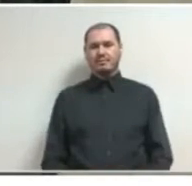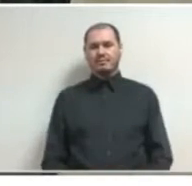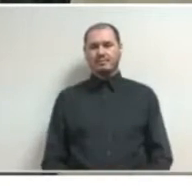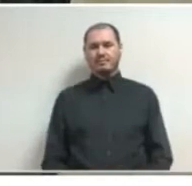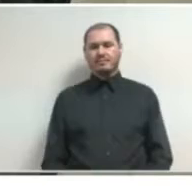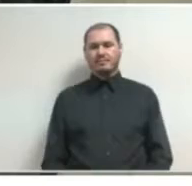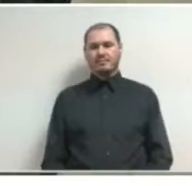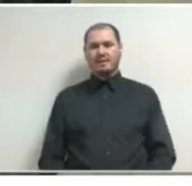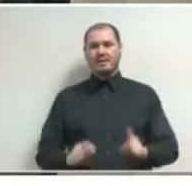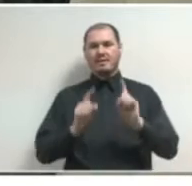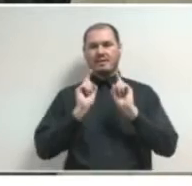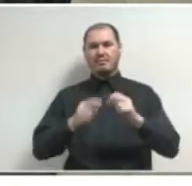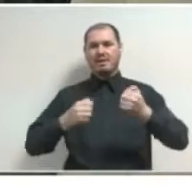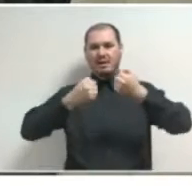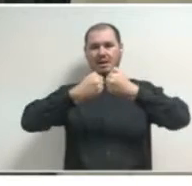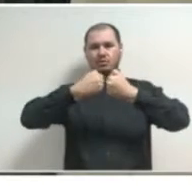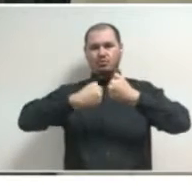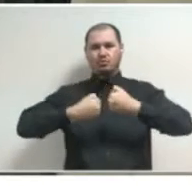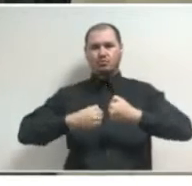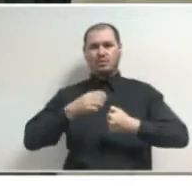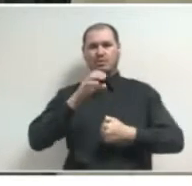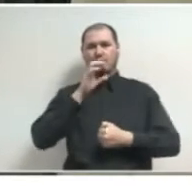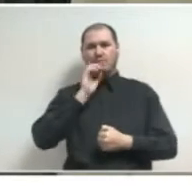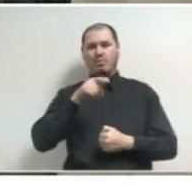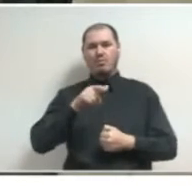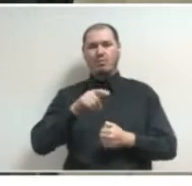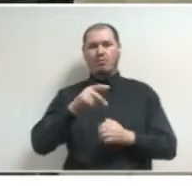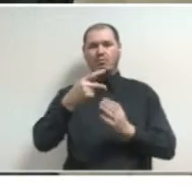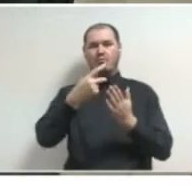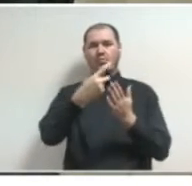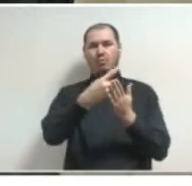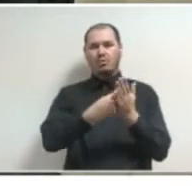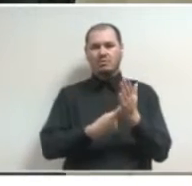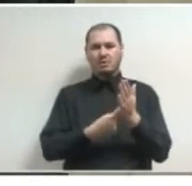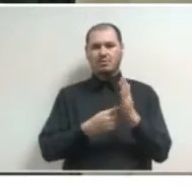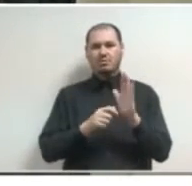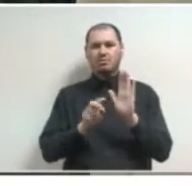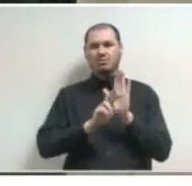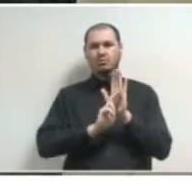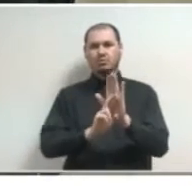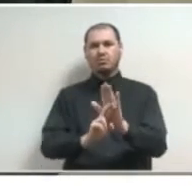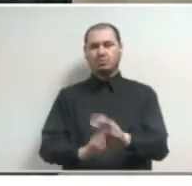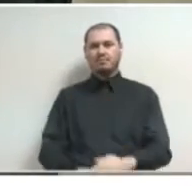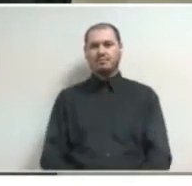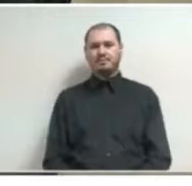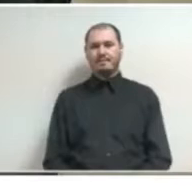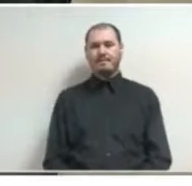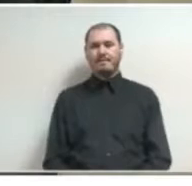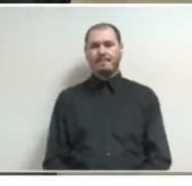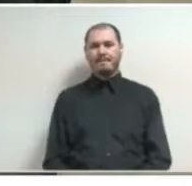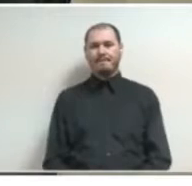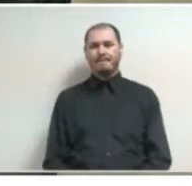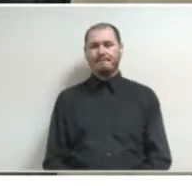Reglamento a organigrama institucional. Respectivo proyecto de acordada. Proyecto de acordada. O Mumajeoña de Curí. Pedido a